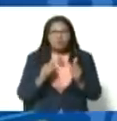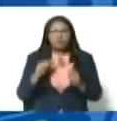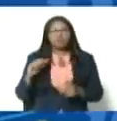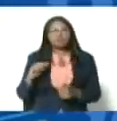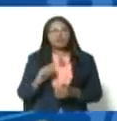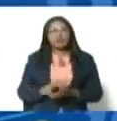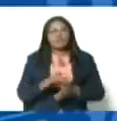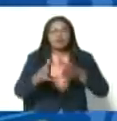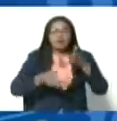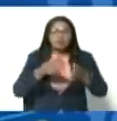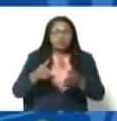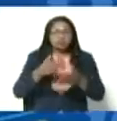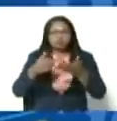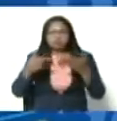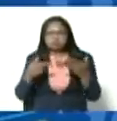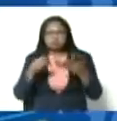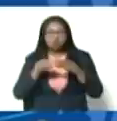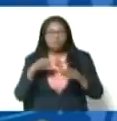metrobús, ferroviario.